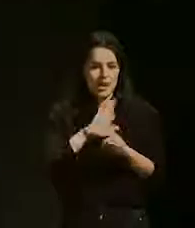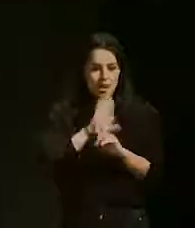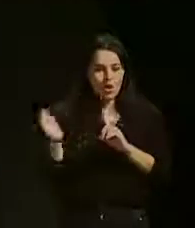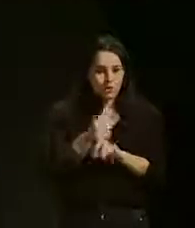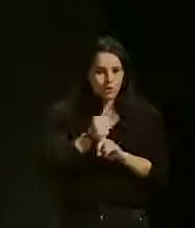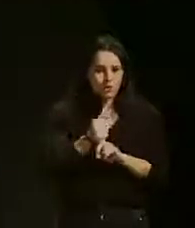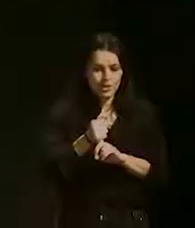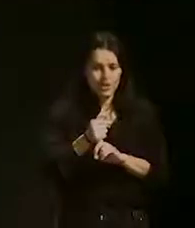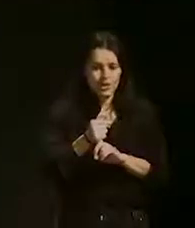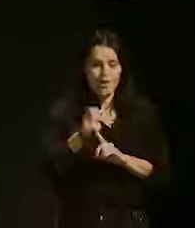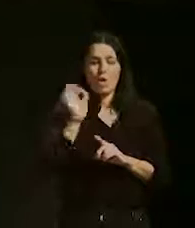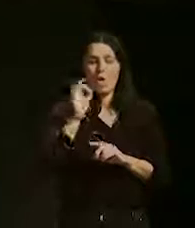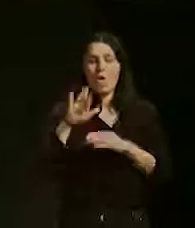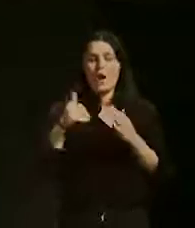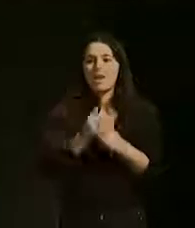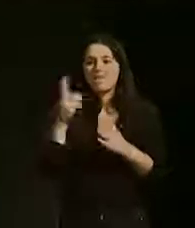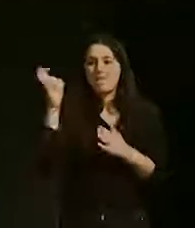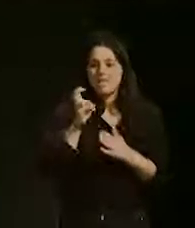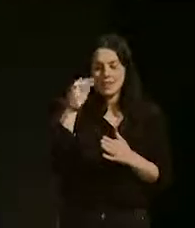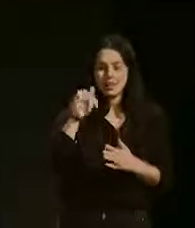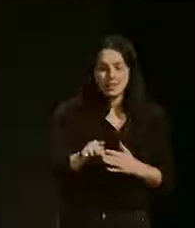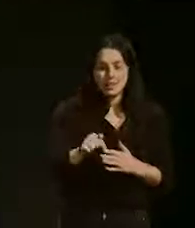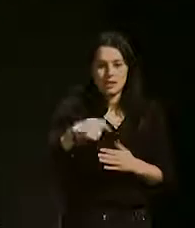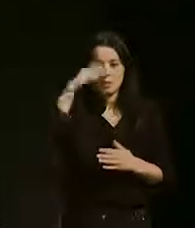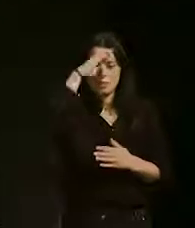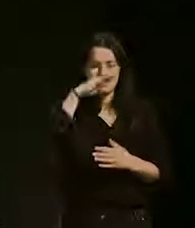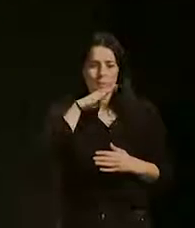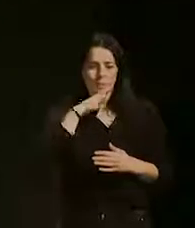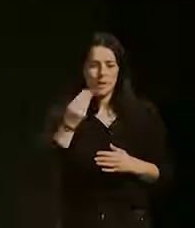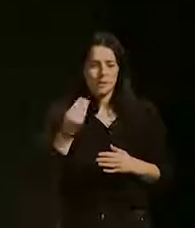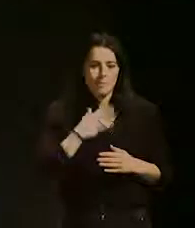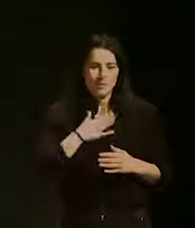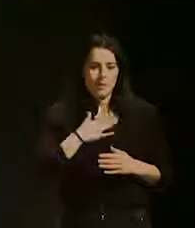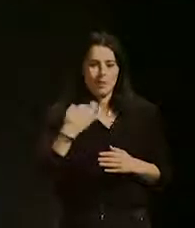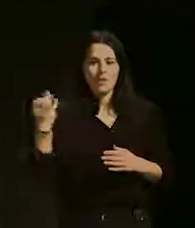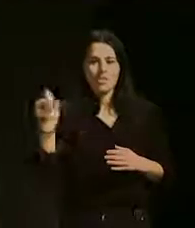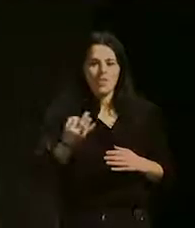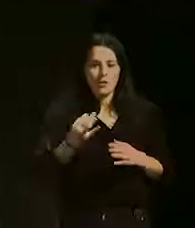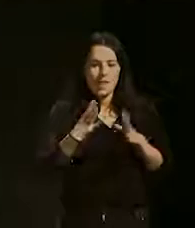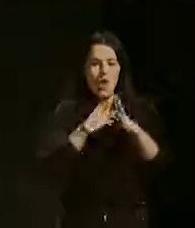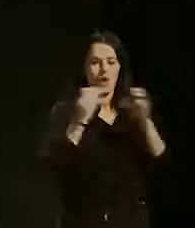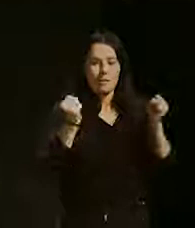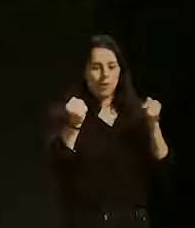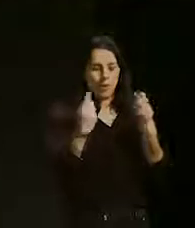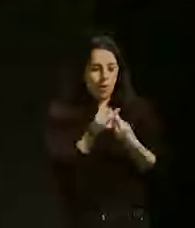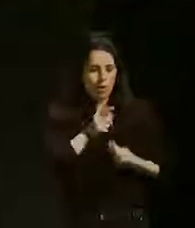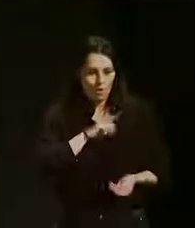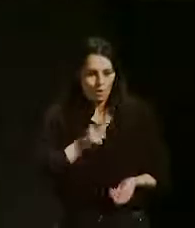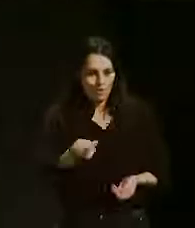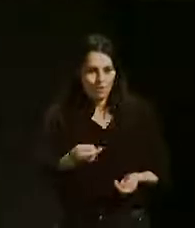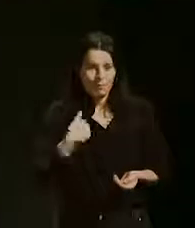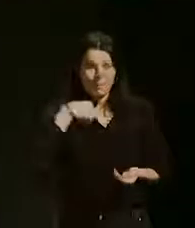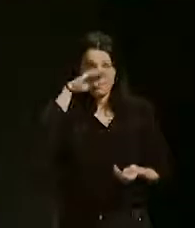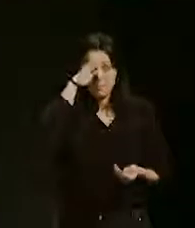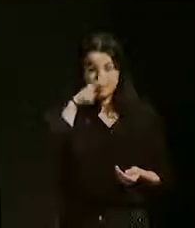aquí mi padre tuvo mucha complicidad conmigo. Mi